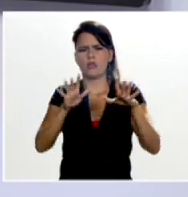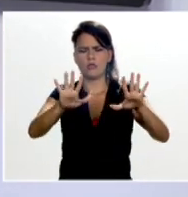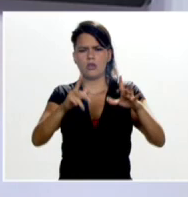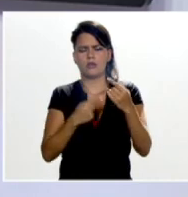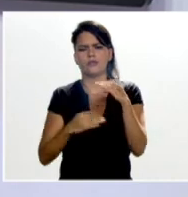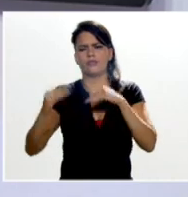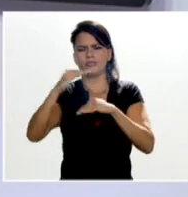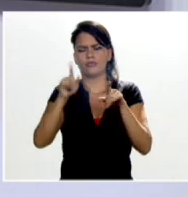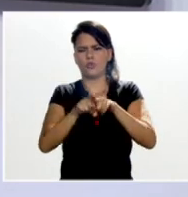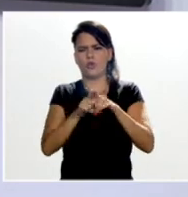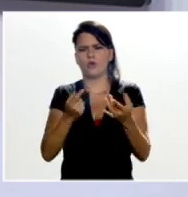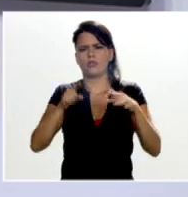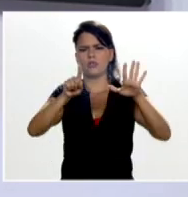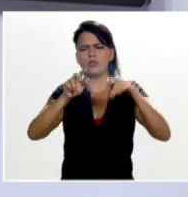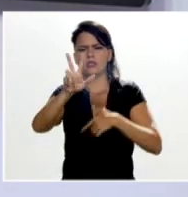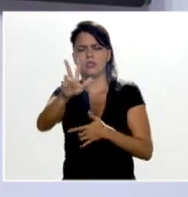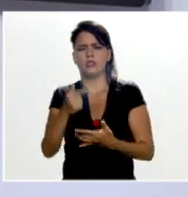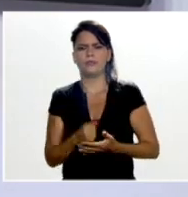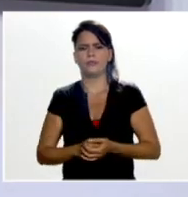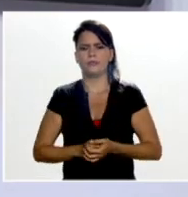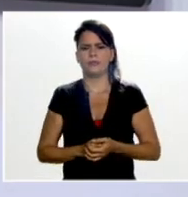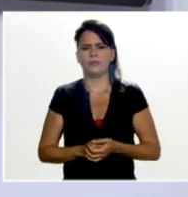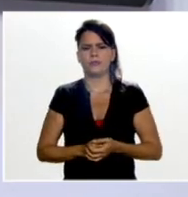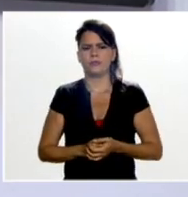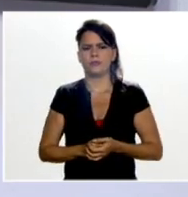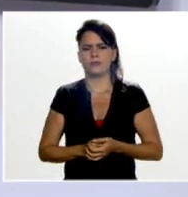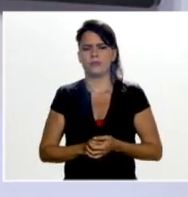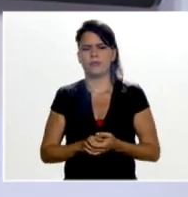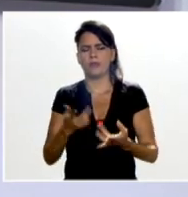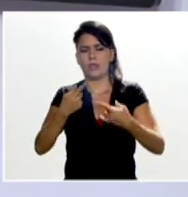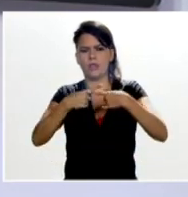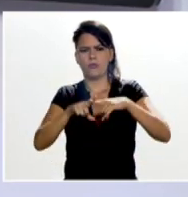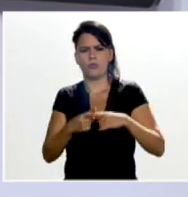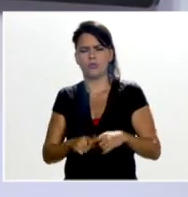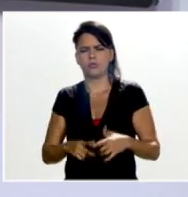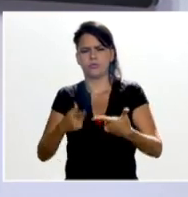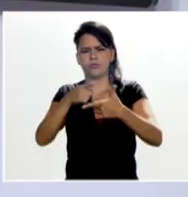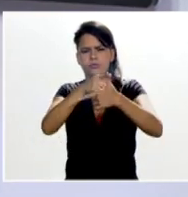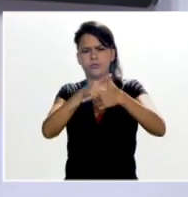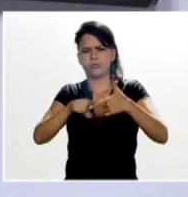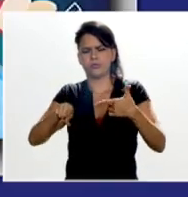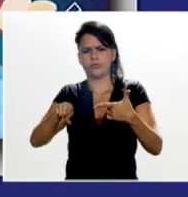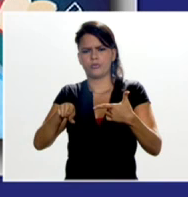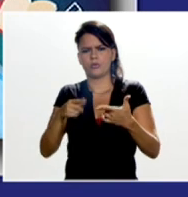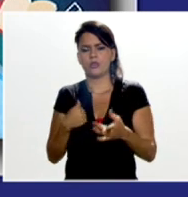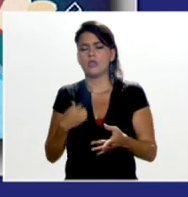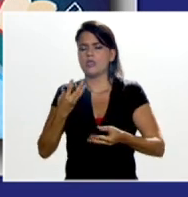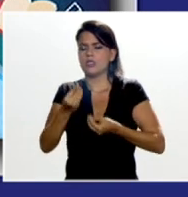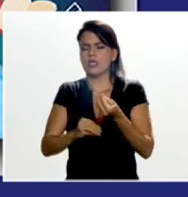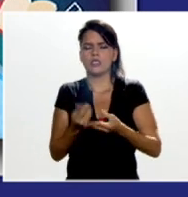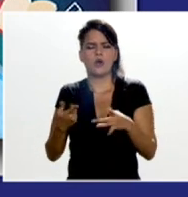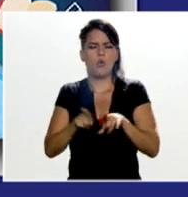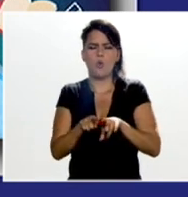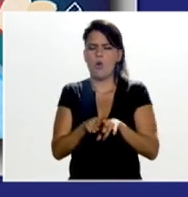63. Ahora pasemos a la multiplicación y división. Se efectúan los